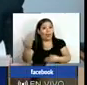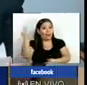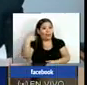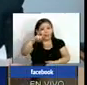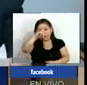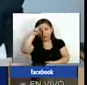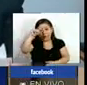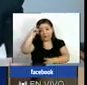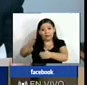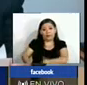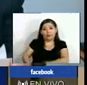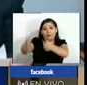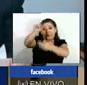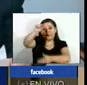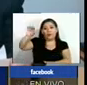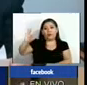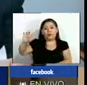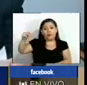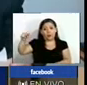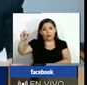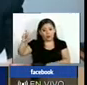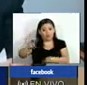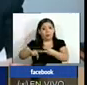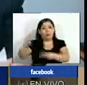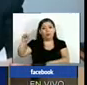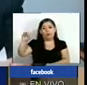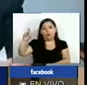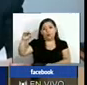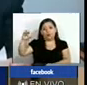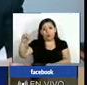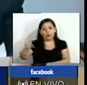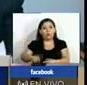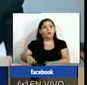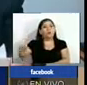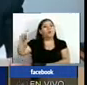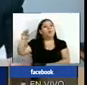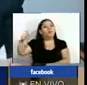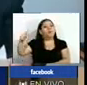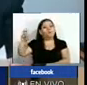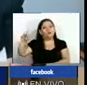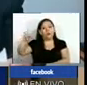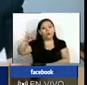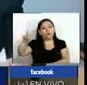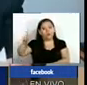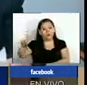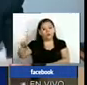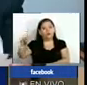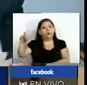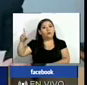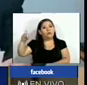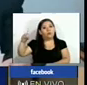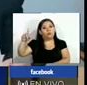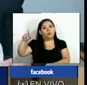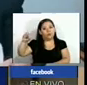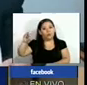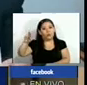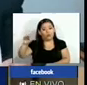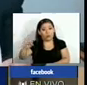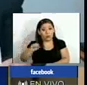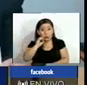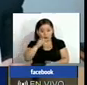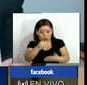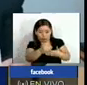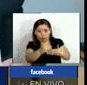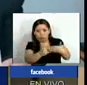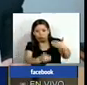de la Fiscalía, Mauricio Antonio Llanes Morales, José Lito Morales Gutiérrez y José Dolores Zelaya Mendoza. Según la Fiscalía,